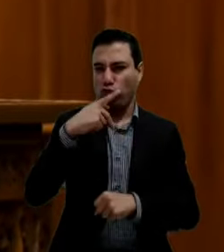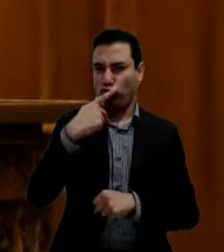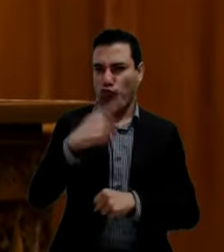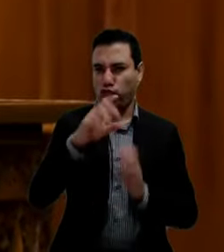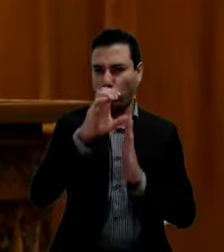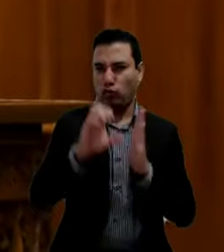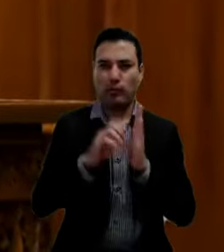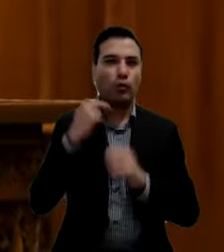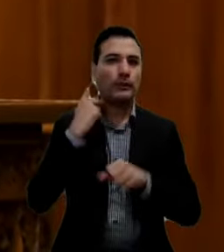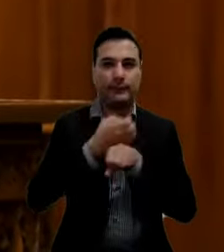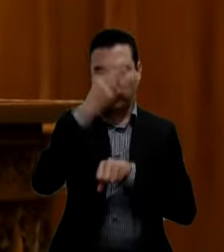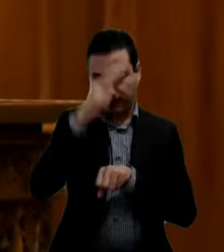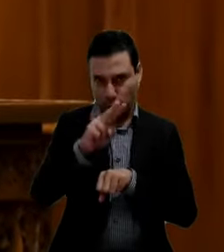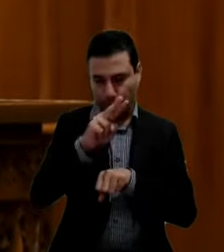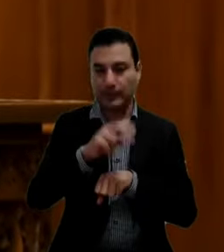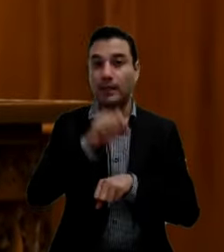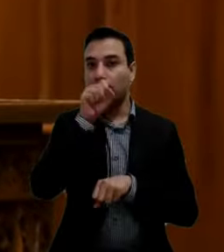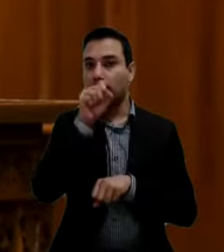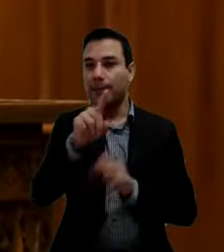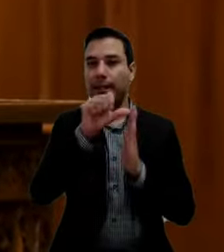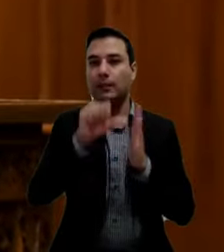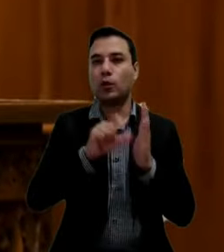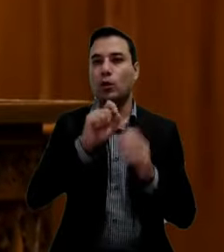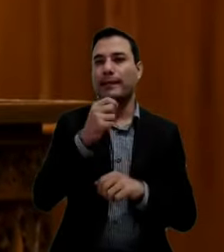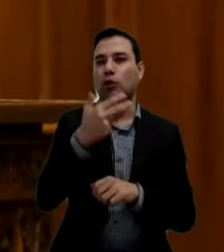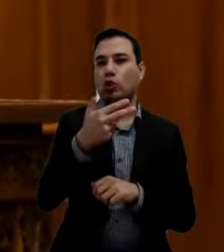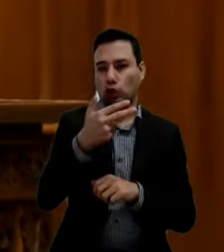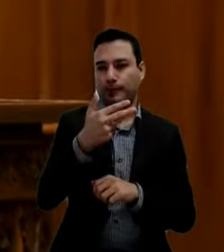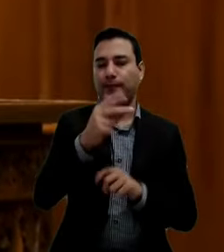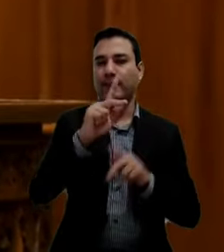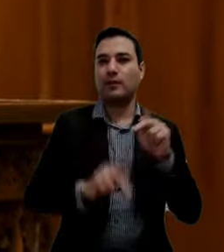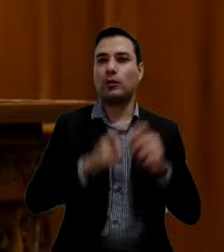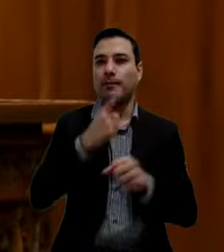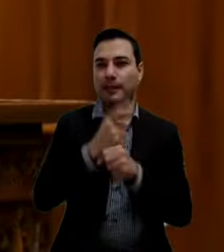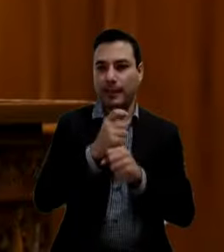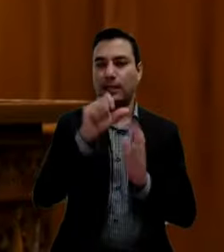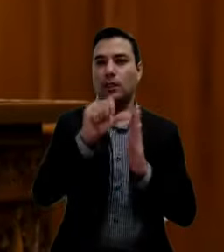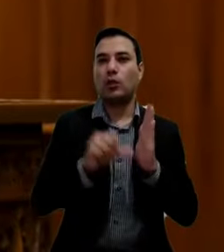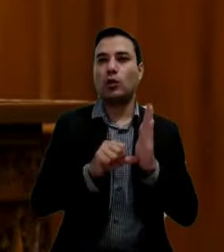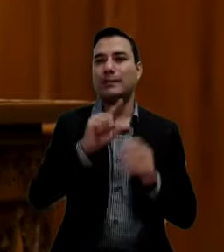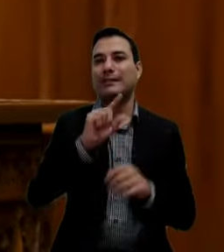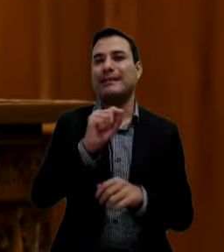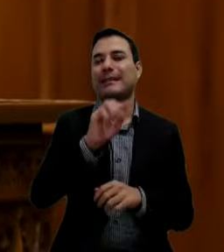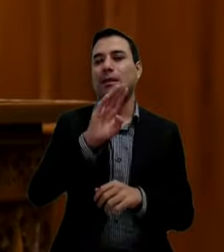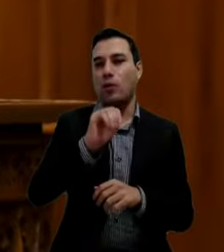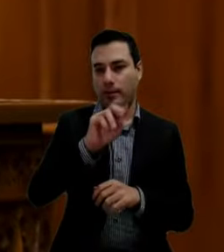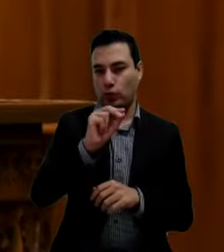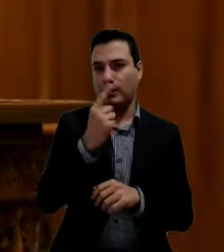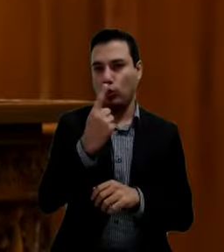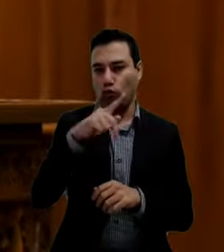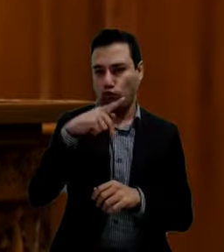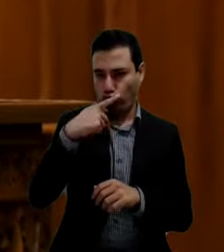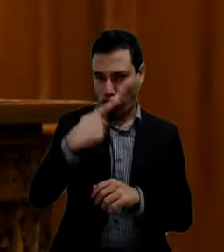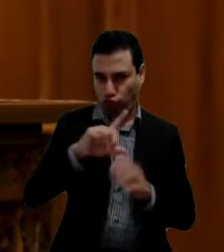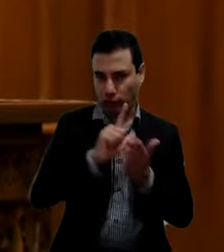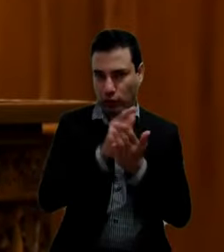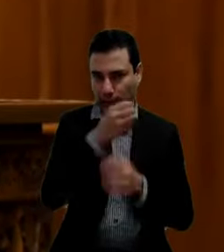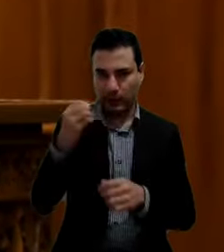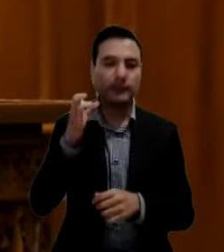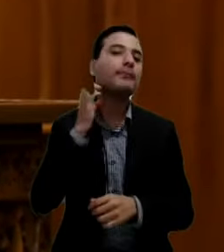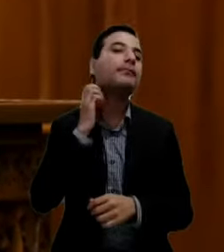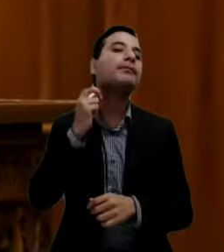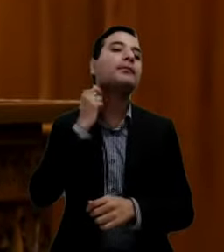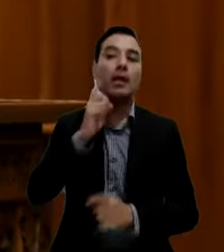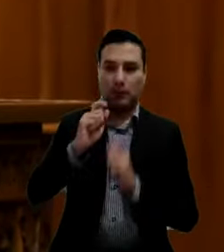México, y 28, fracción primera, 79 y 81 de la Ley Orgánica del Poder Legislativo del Estado Libre y Soberano de